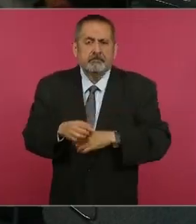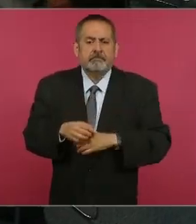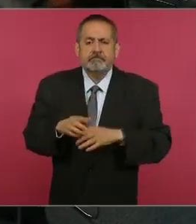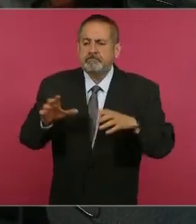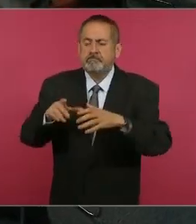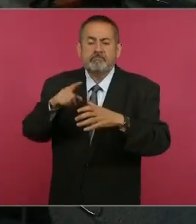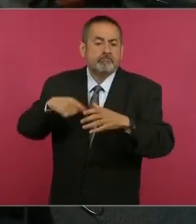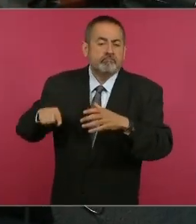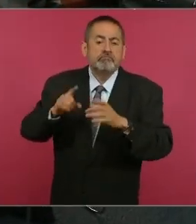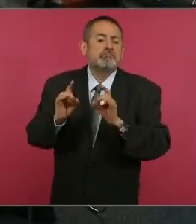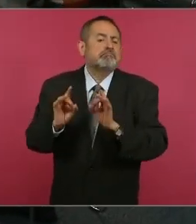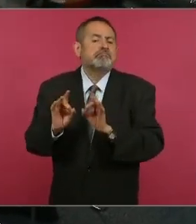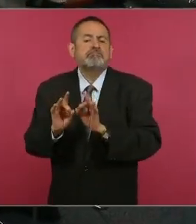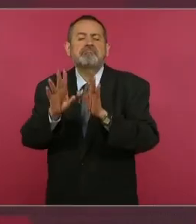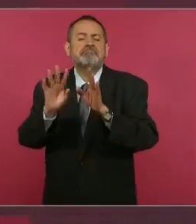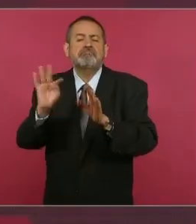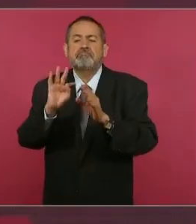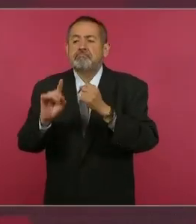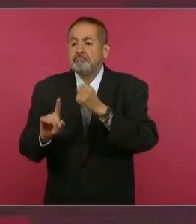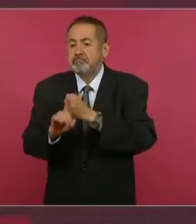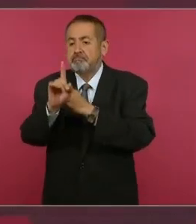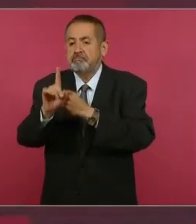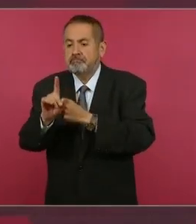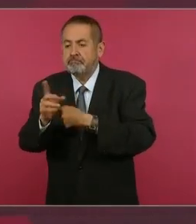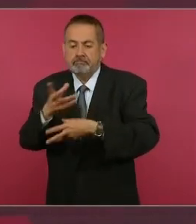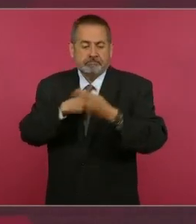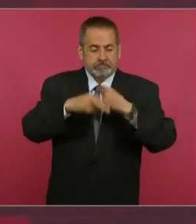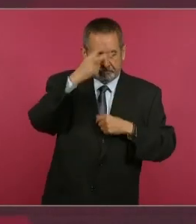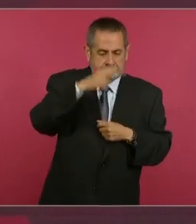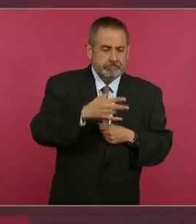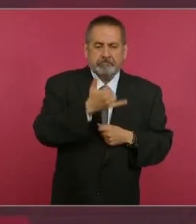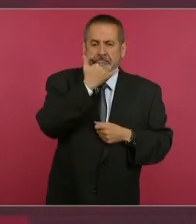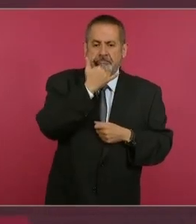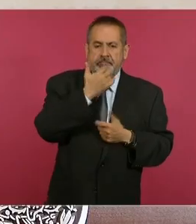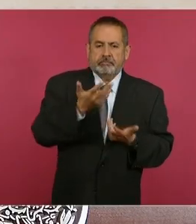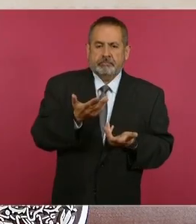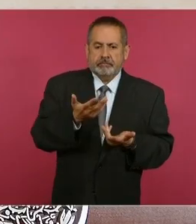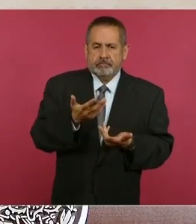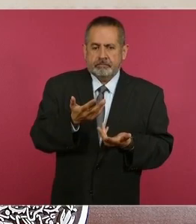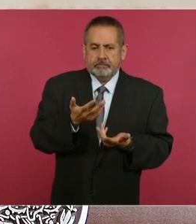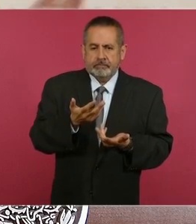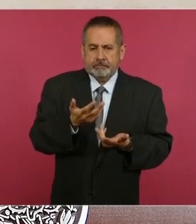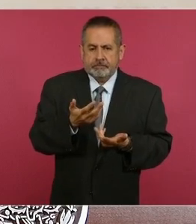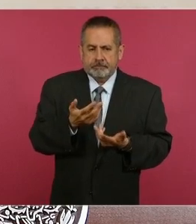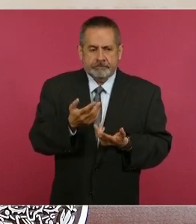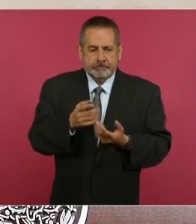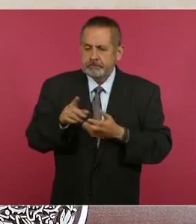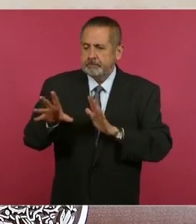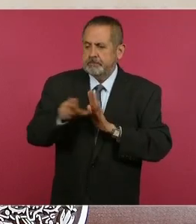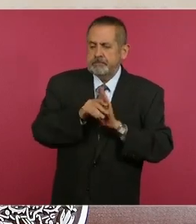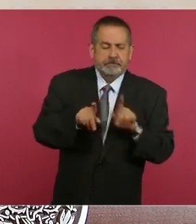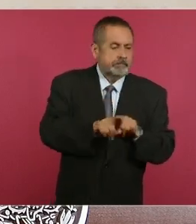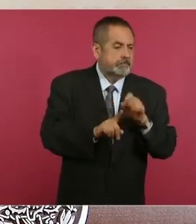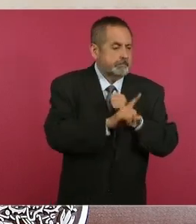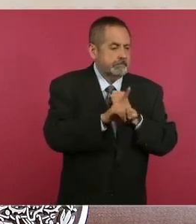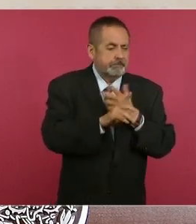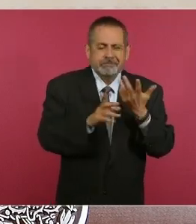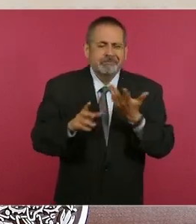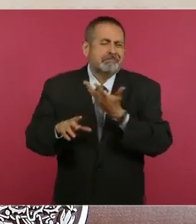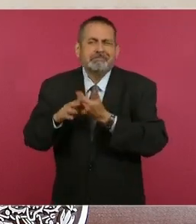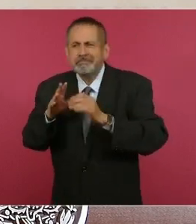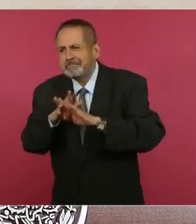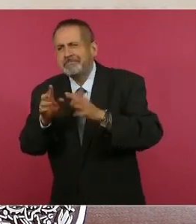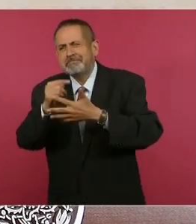guatemaltecos, pero si se produce una crisis en Guatemala, pues tiene una repercusión en México, por lo migratorio y por otras